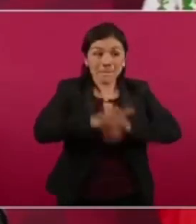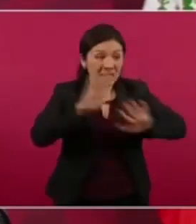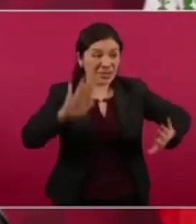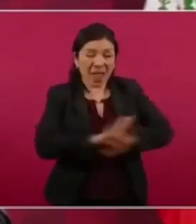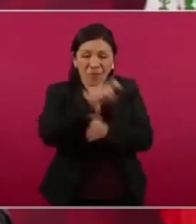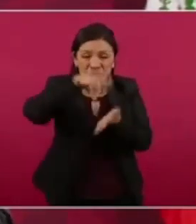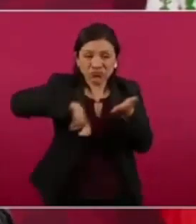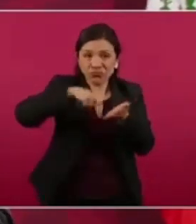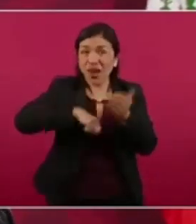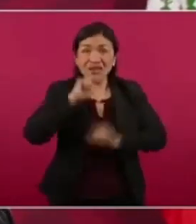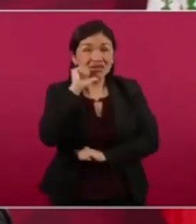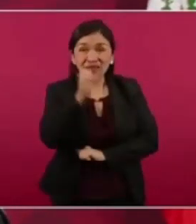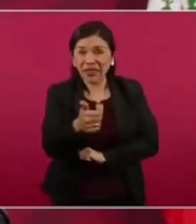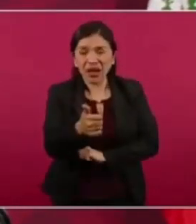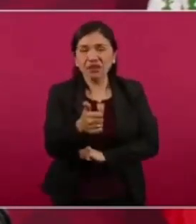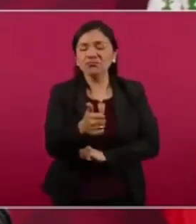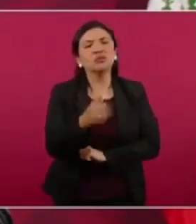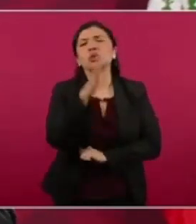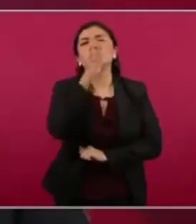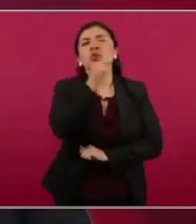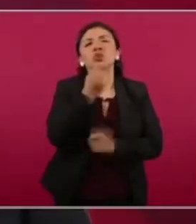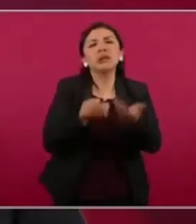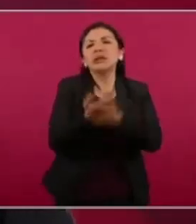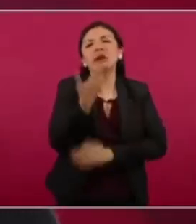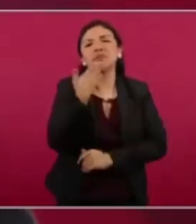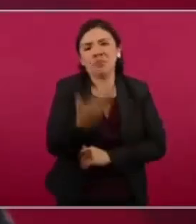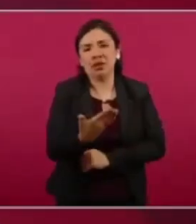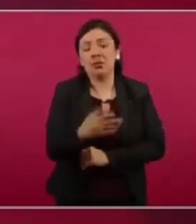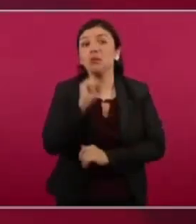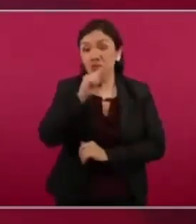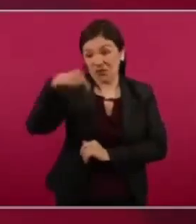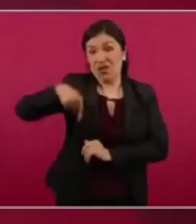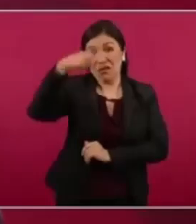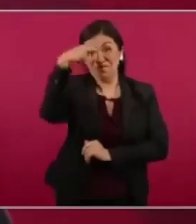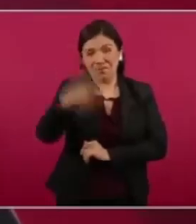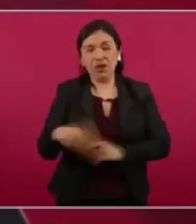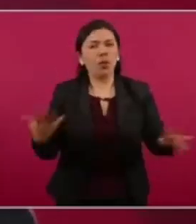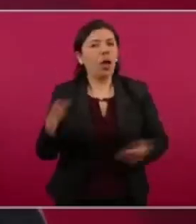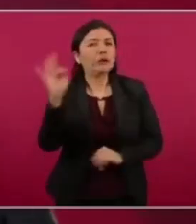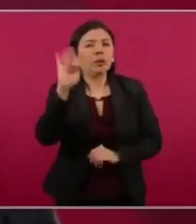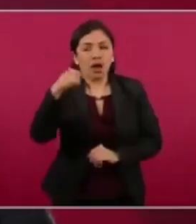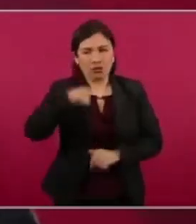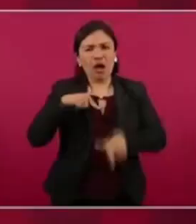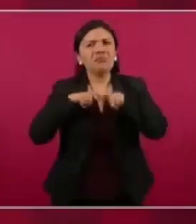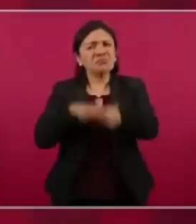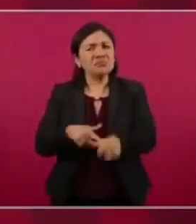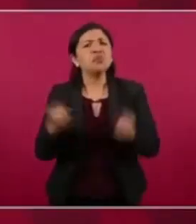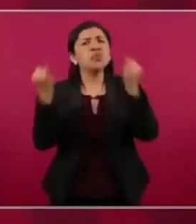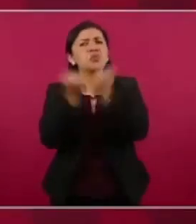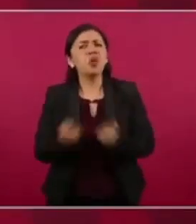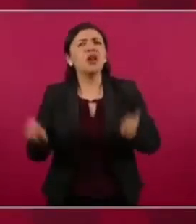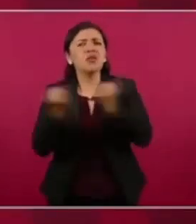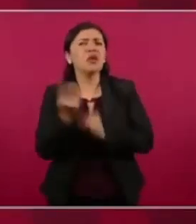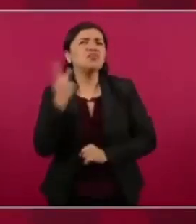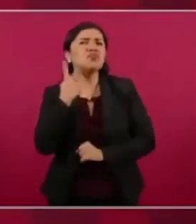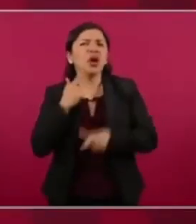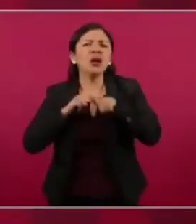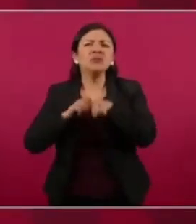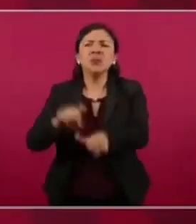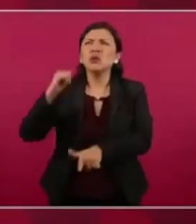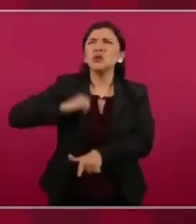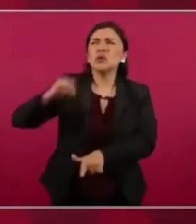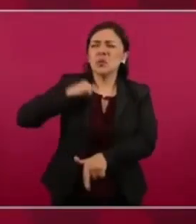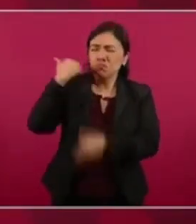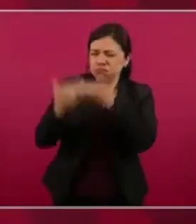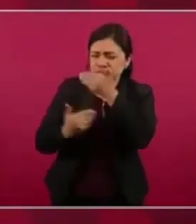Lo que estamos haciendo en México. Si nosotros hubiésemos continuado con la misma política de siempre, con